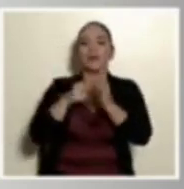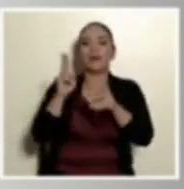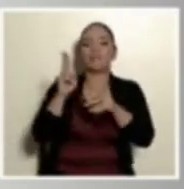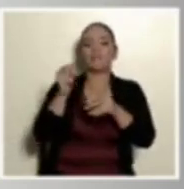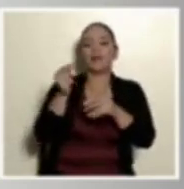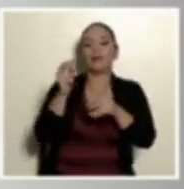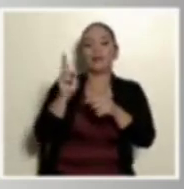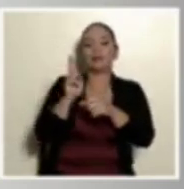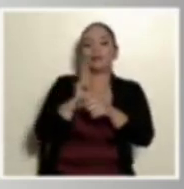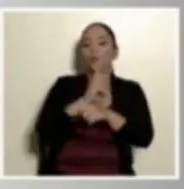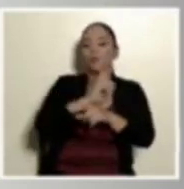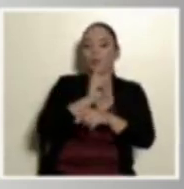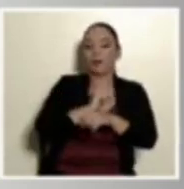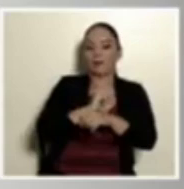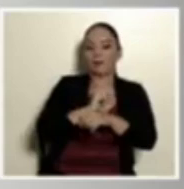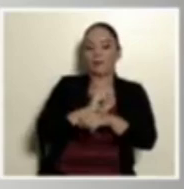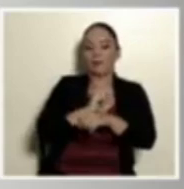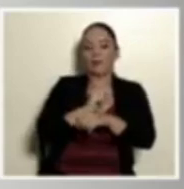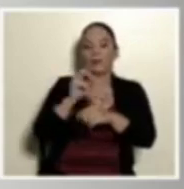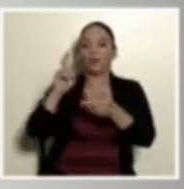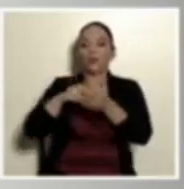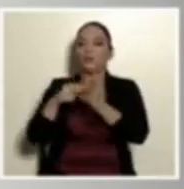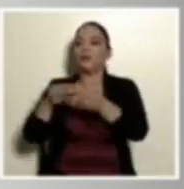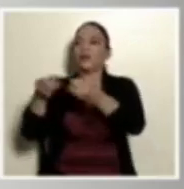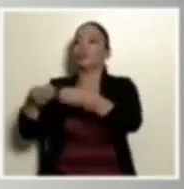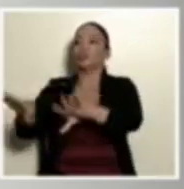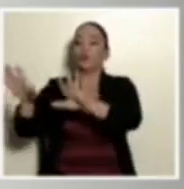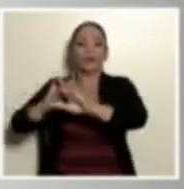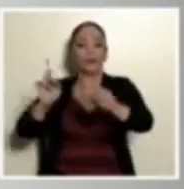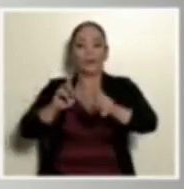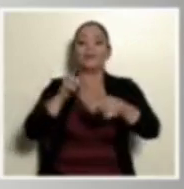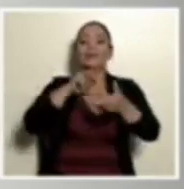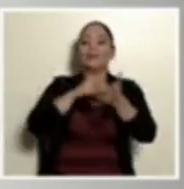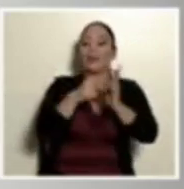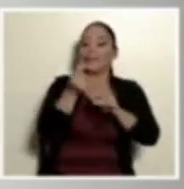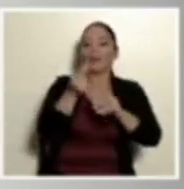es plata que nos sobra, es plata que no utilizamos de forma correcta en la ejecución